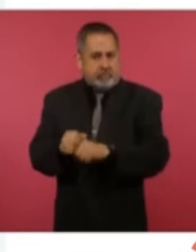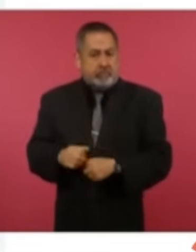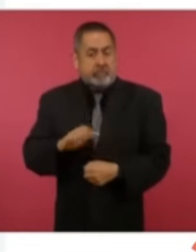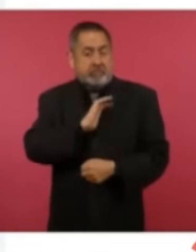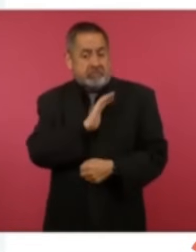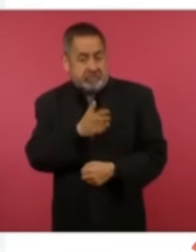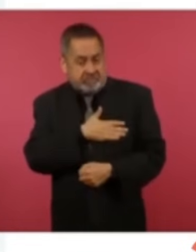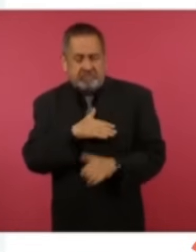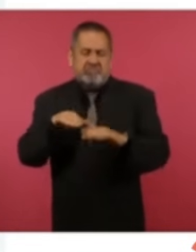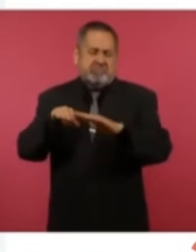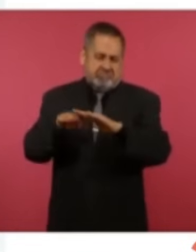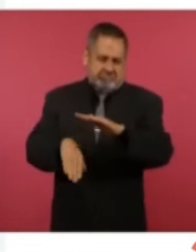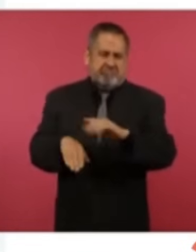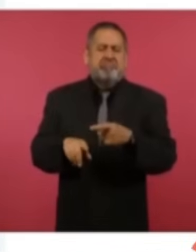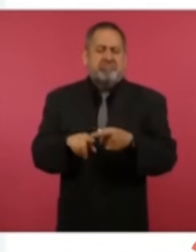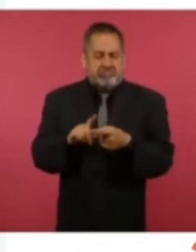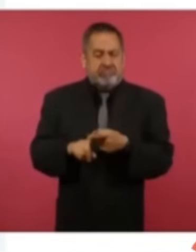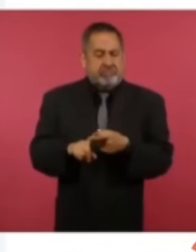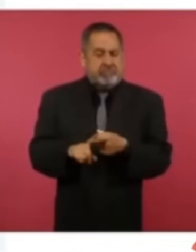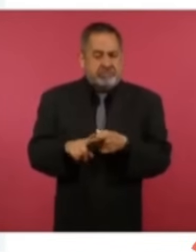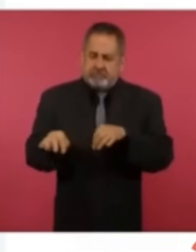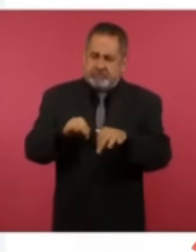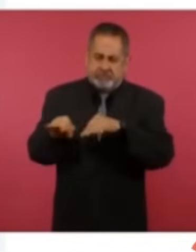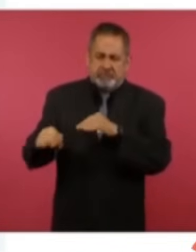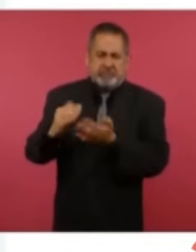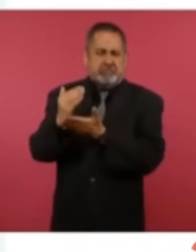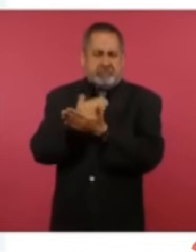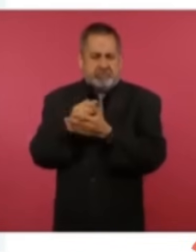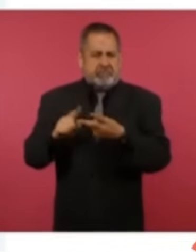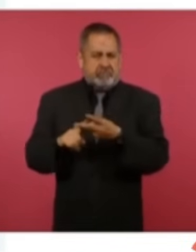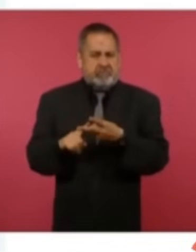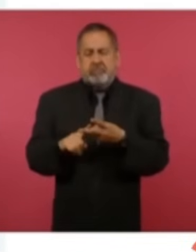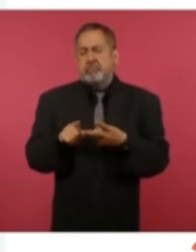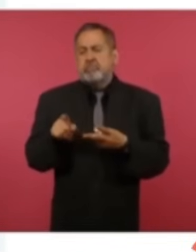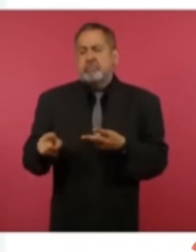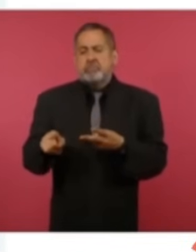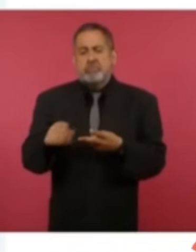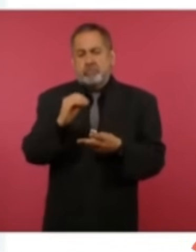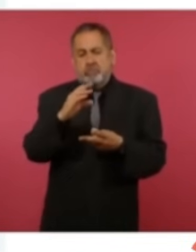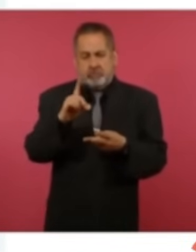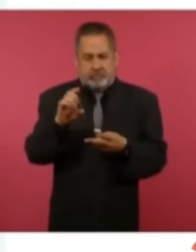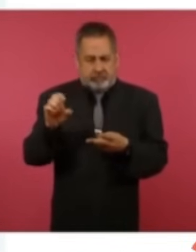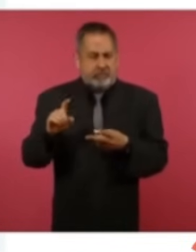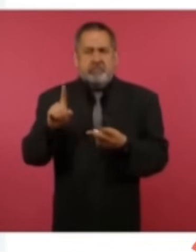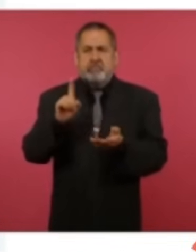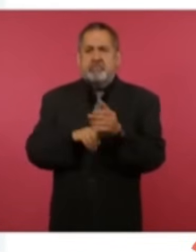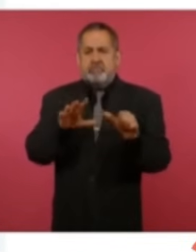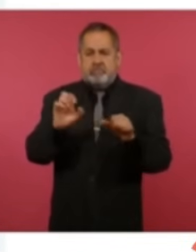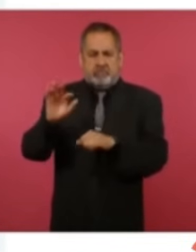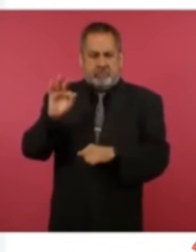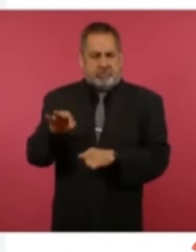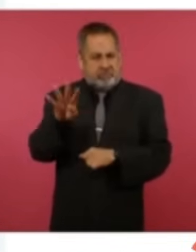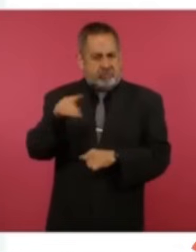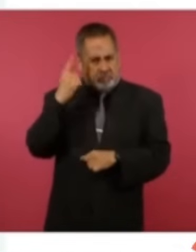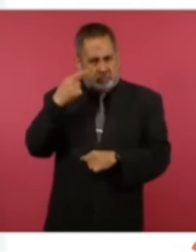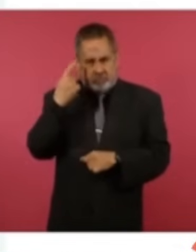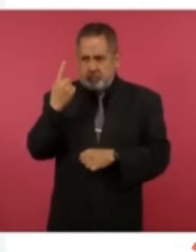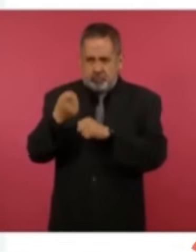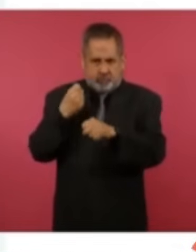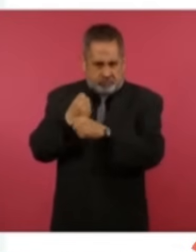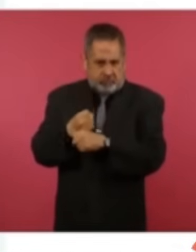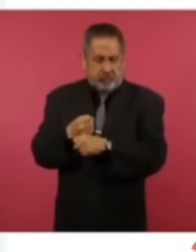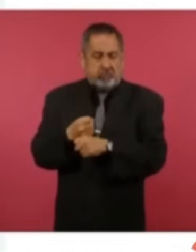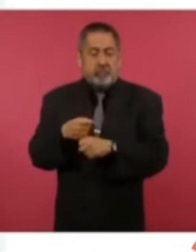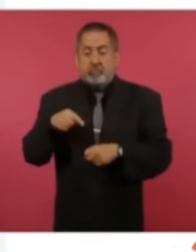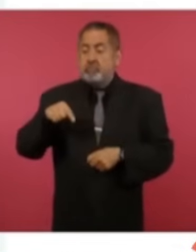se encuentra por debajo de la media de la Organización de Comercio con 1,644 horas al año